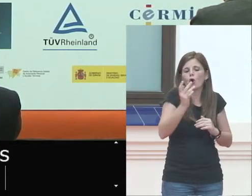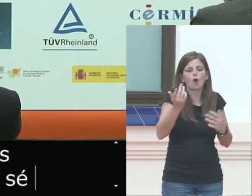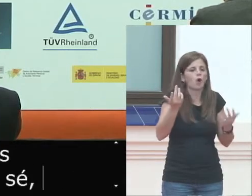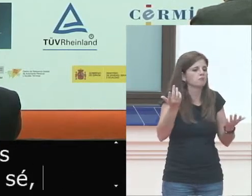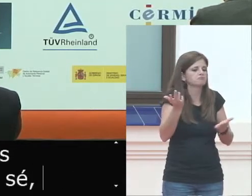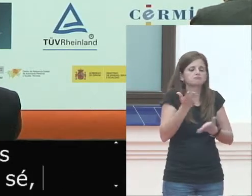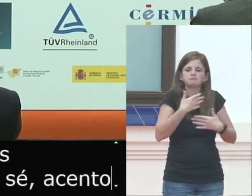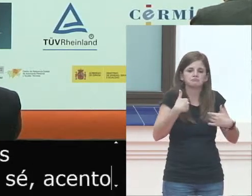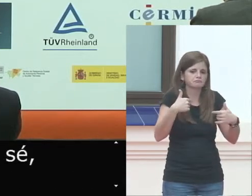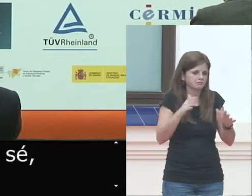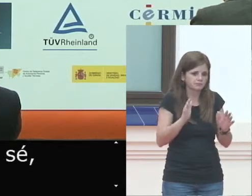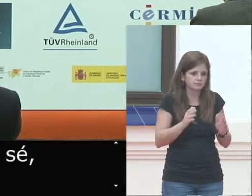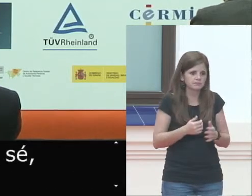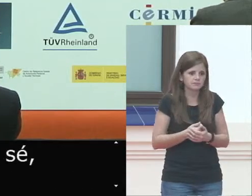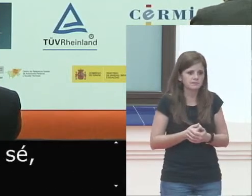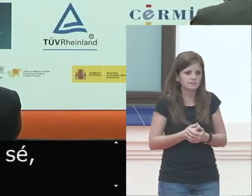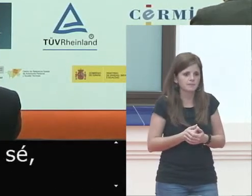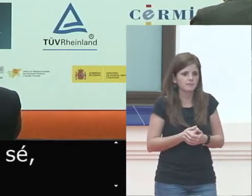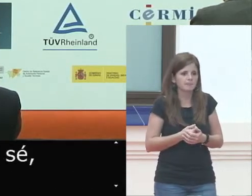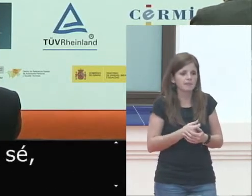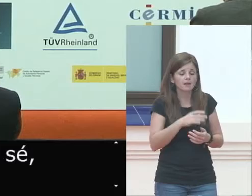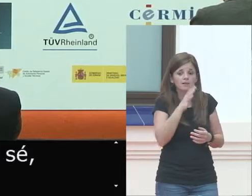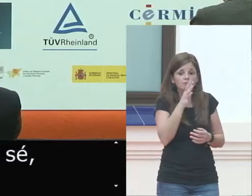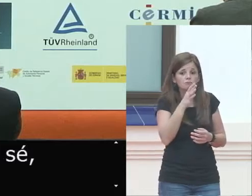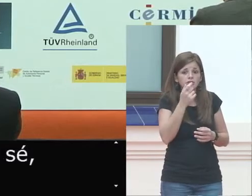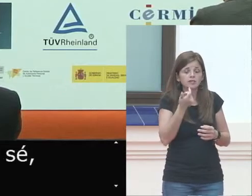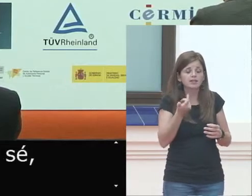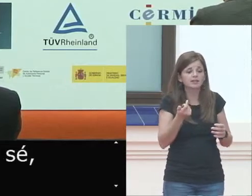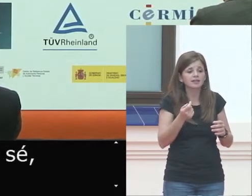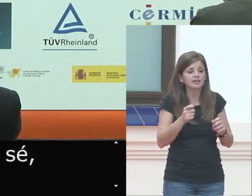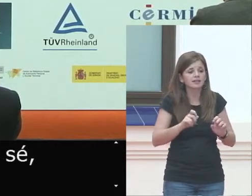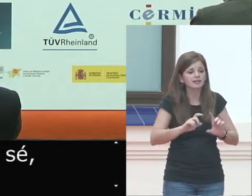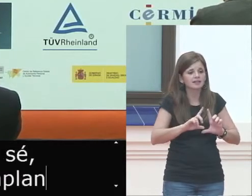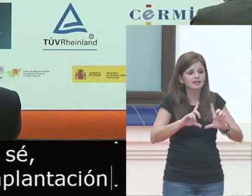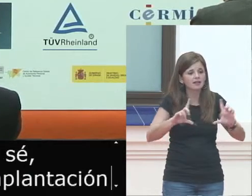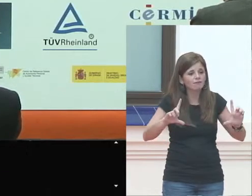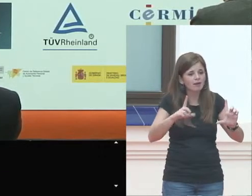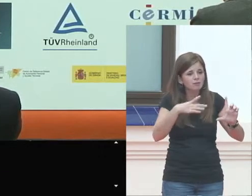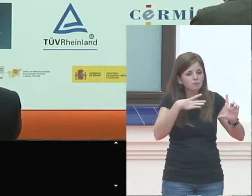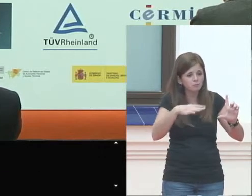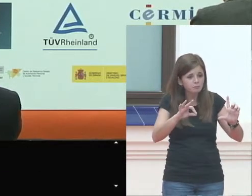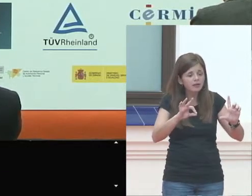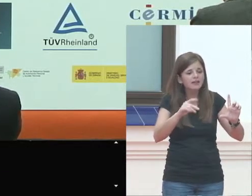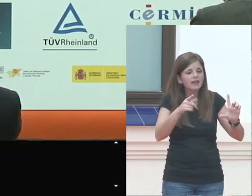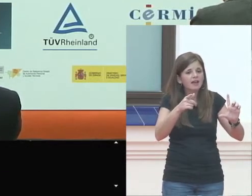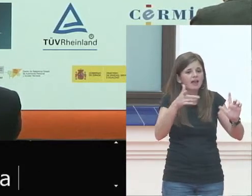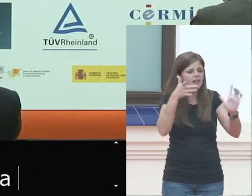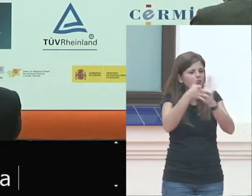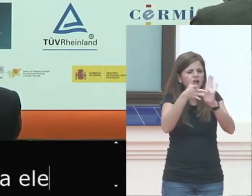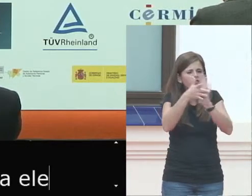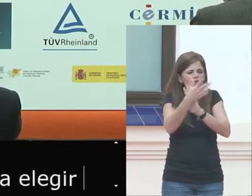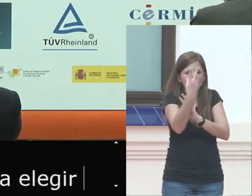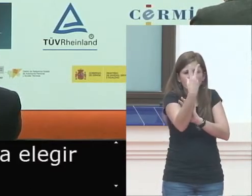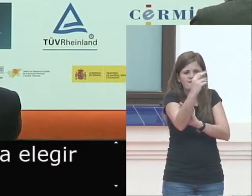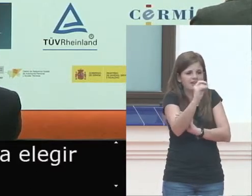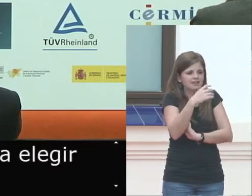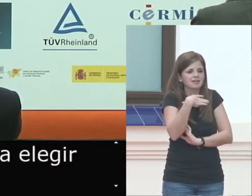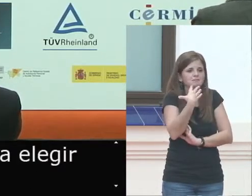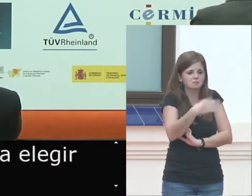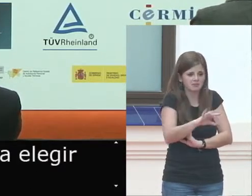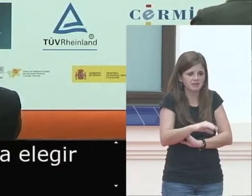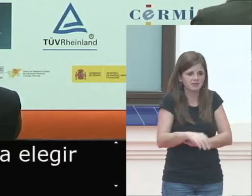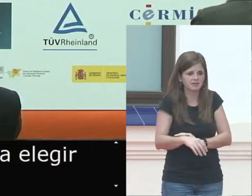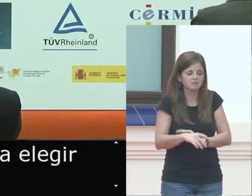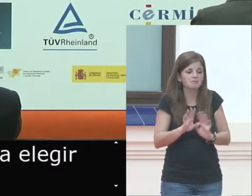complica la implantación, porque una interfaz para elegir entre 20 descripciones no va a hacer